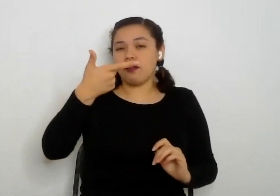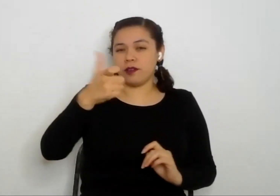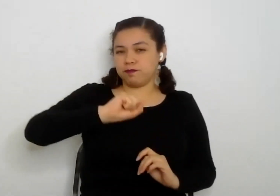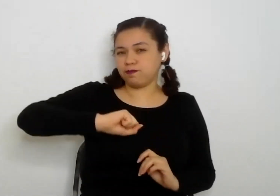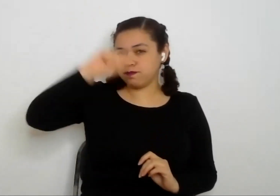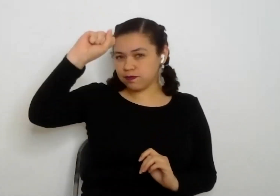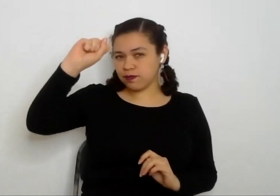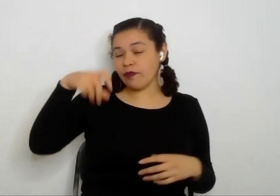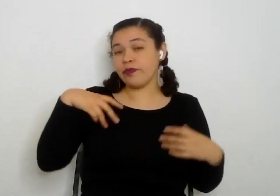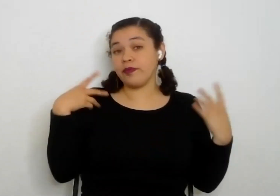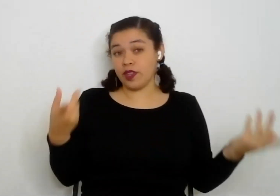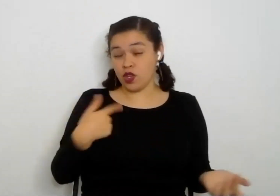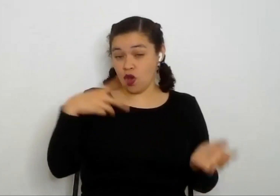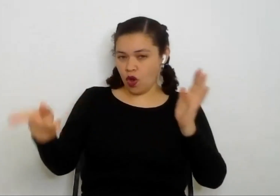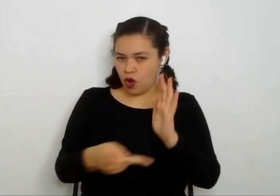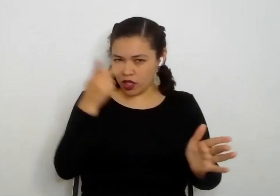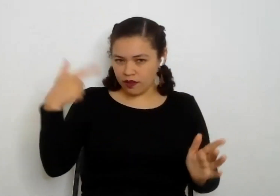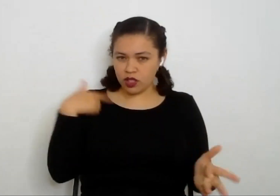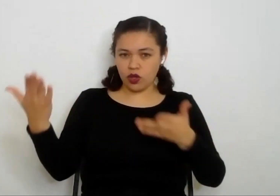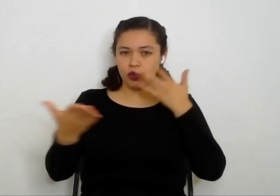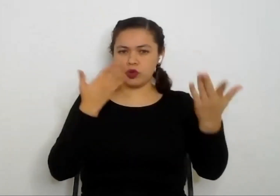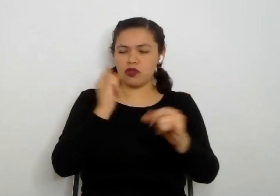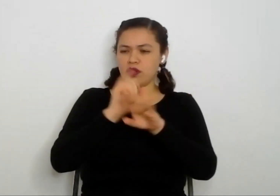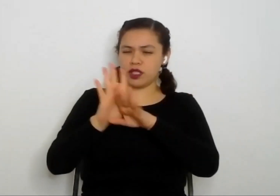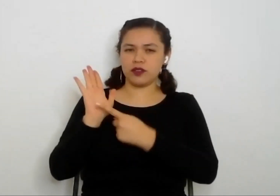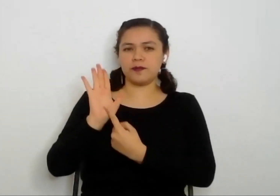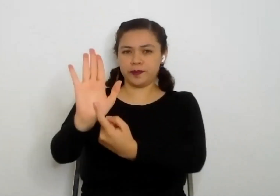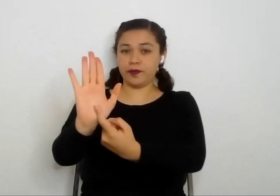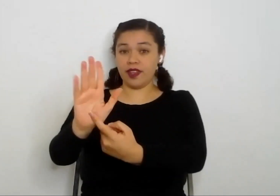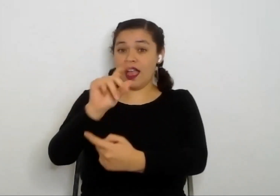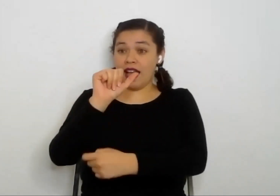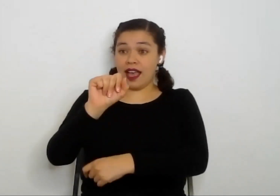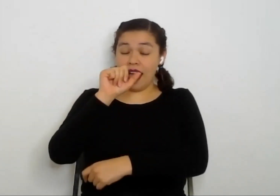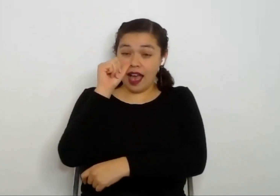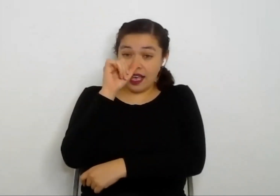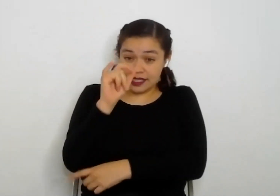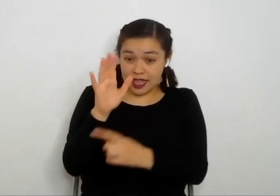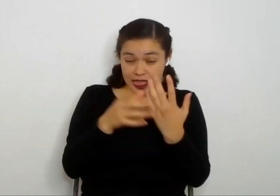pero vuelvo a repetir, ayer los estudios que presentaron no lo tenían así, ¿no?